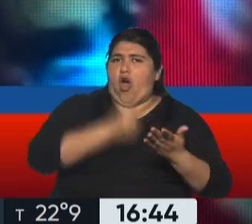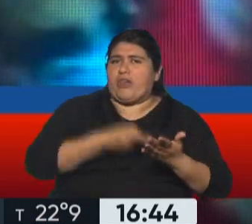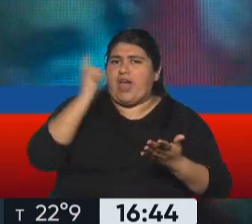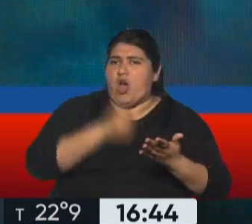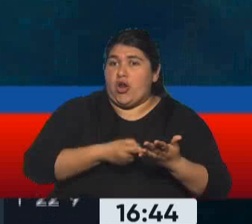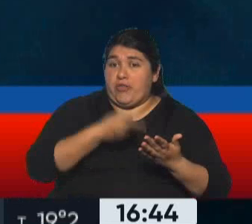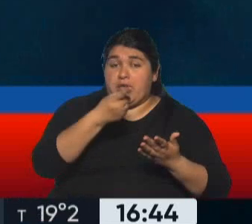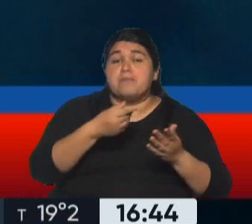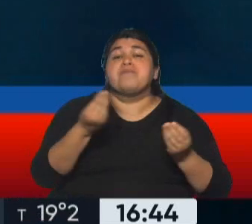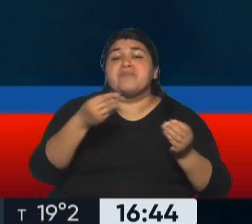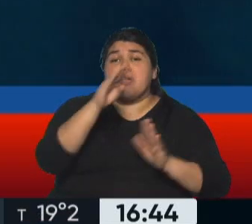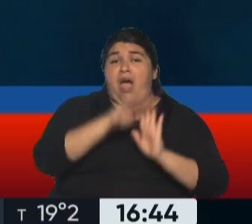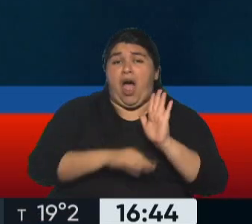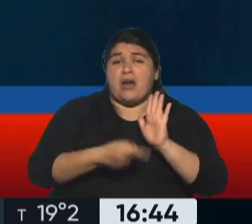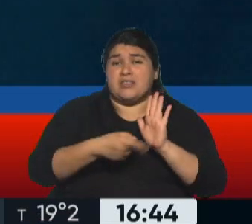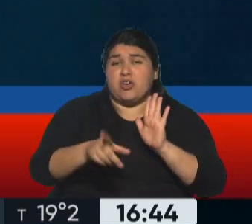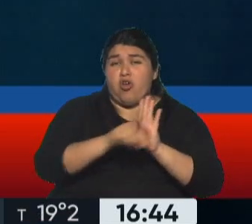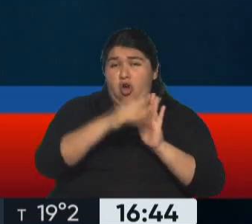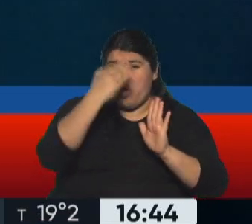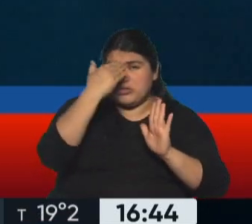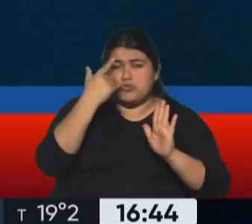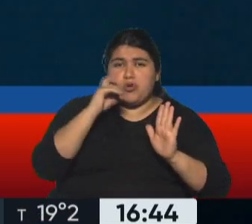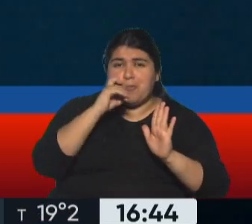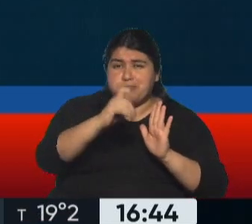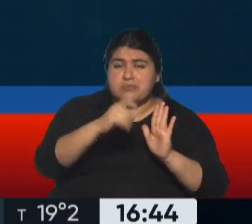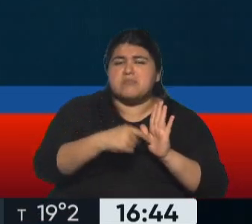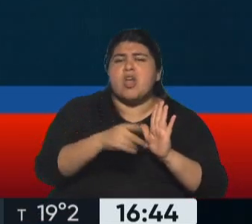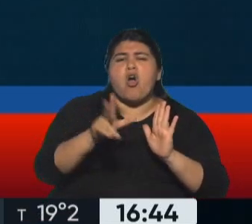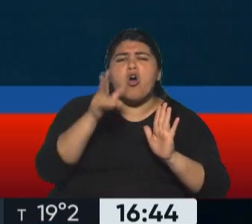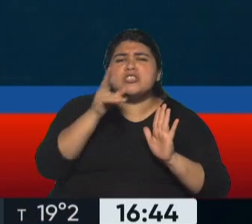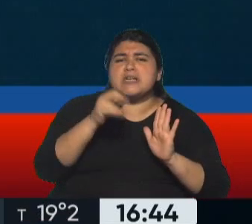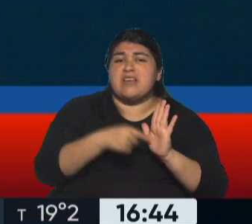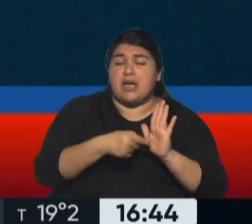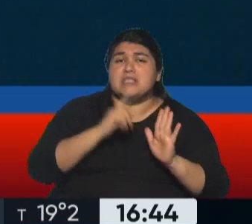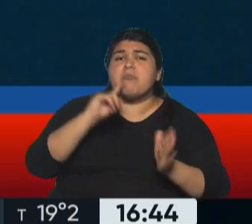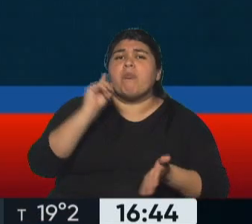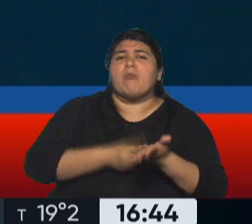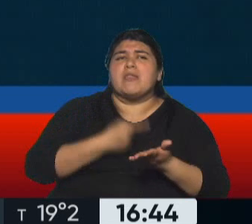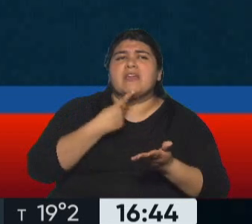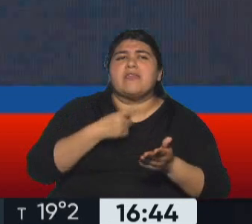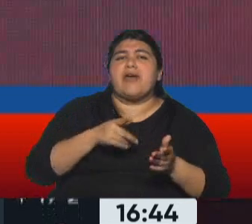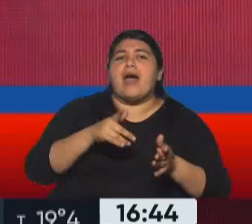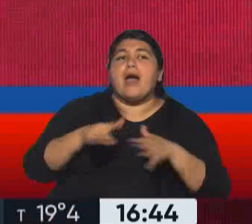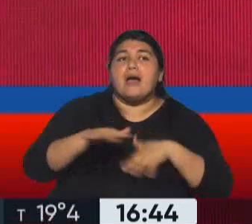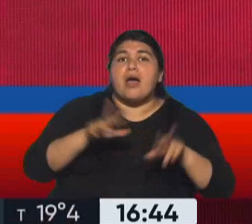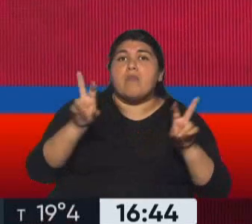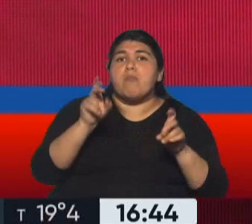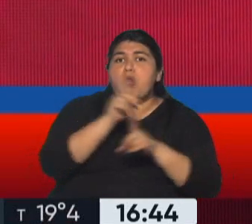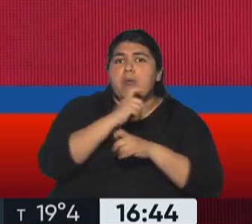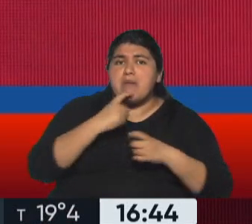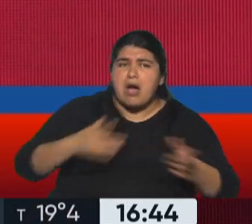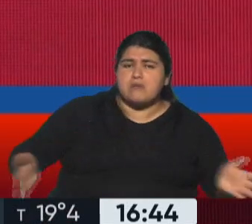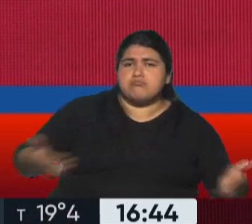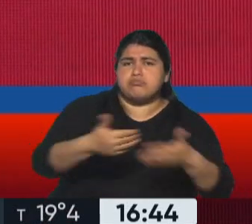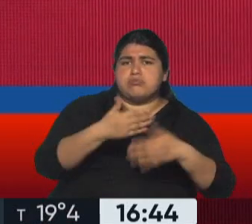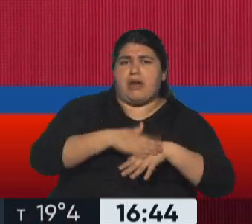artículo de la Constitución, al artículo 80, donde habla de tomar medidas excepcionales en caso de peligro peligro inminente. Y ahí la pregunta